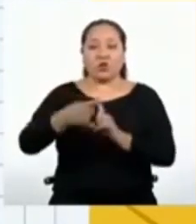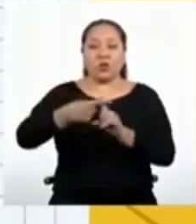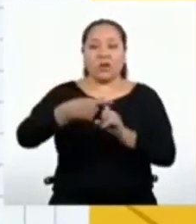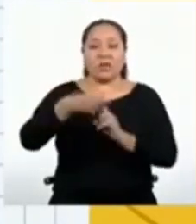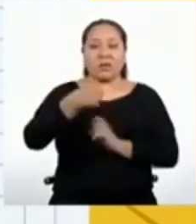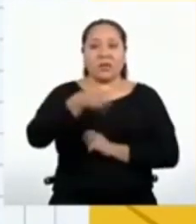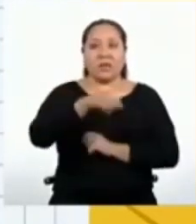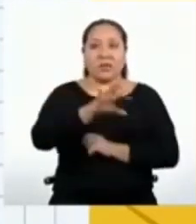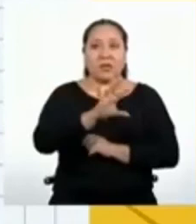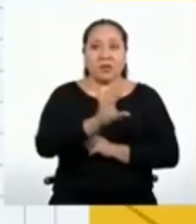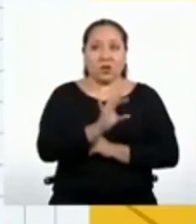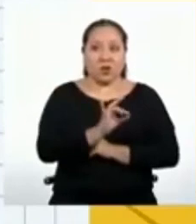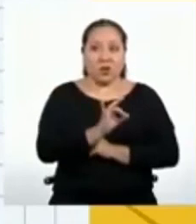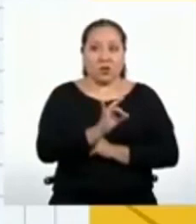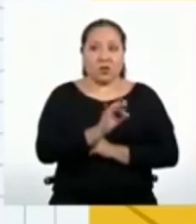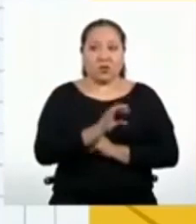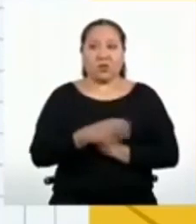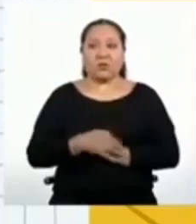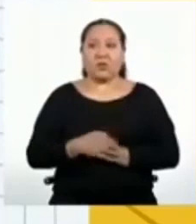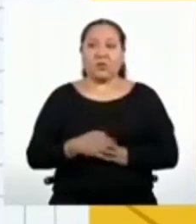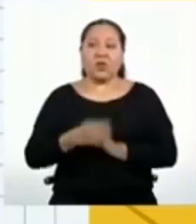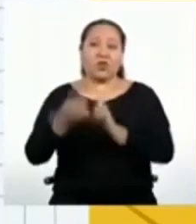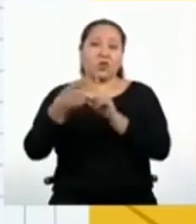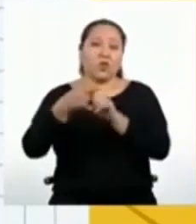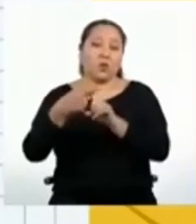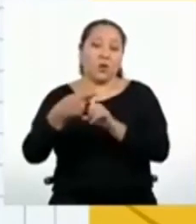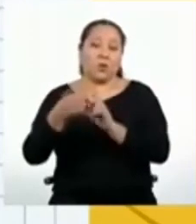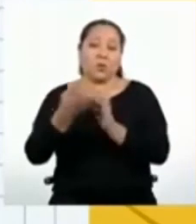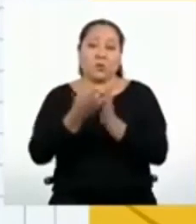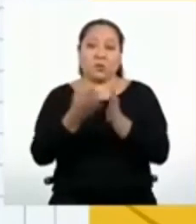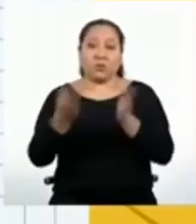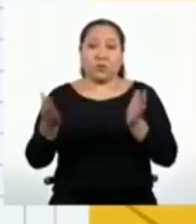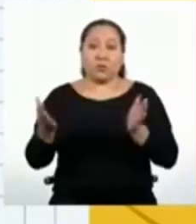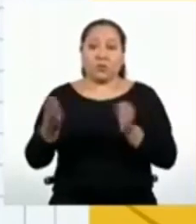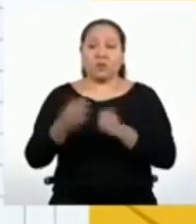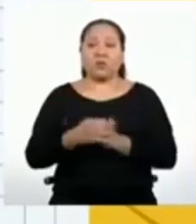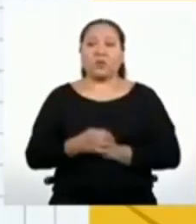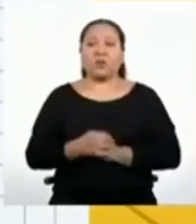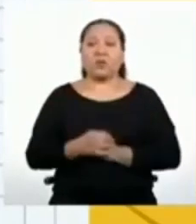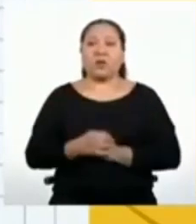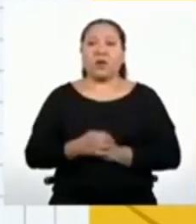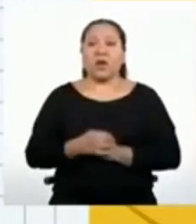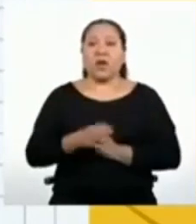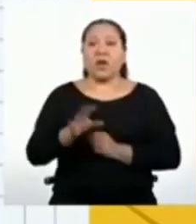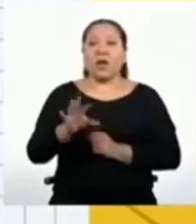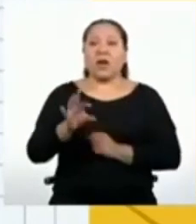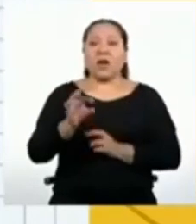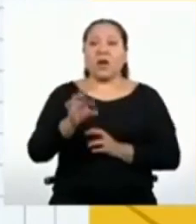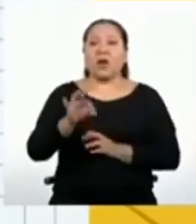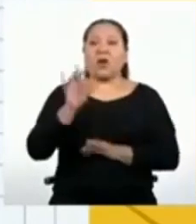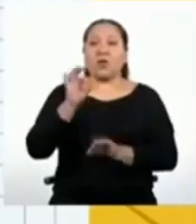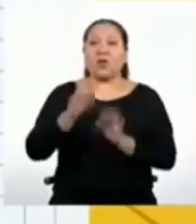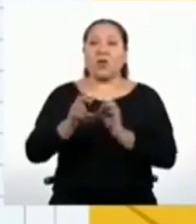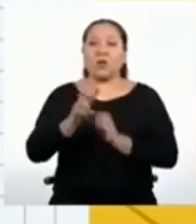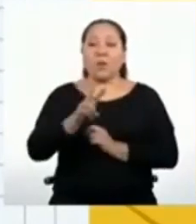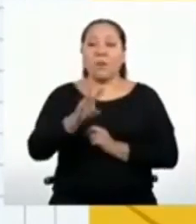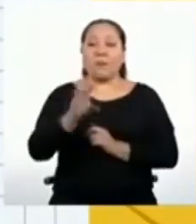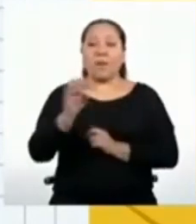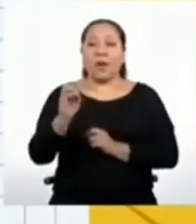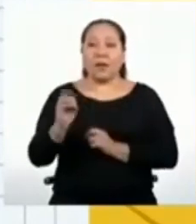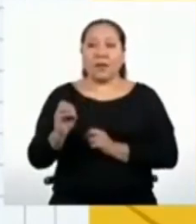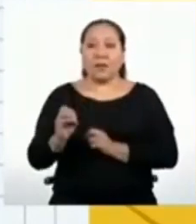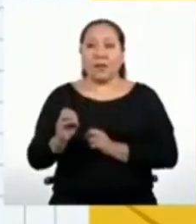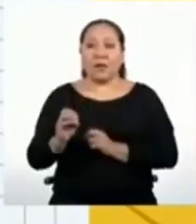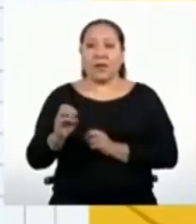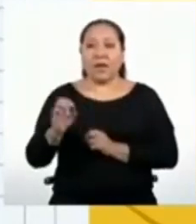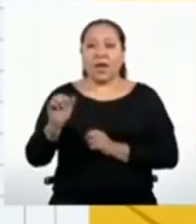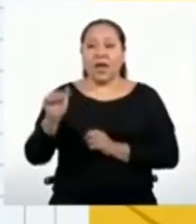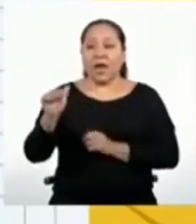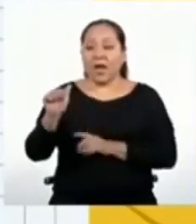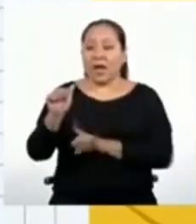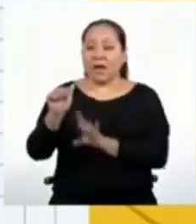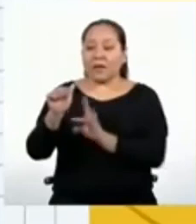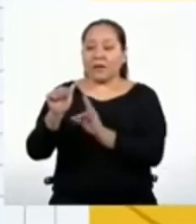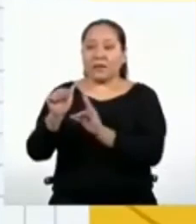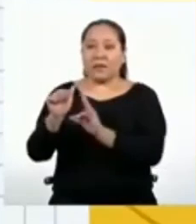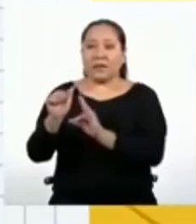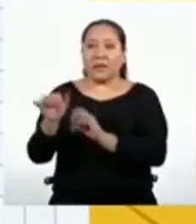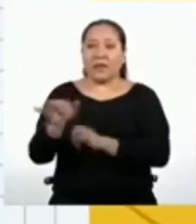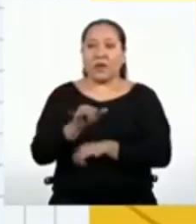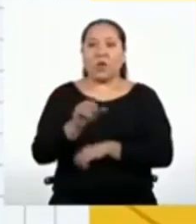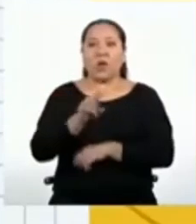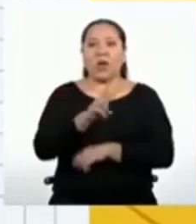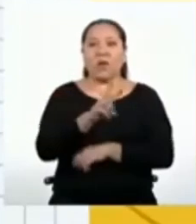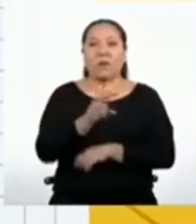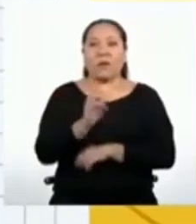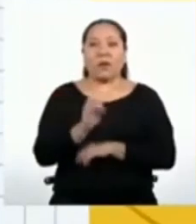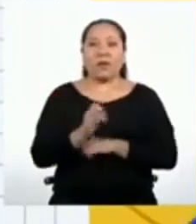18. Por último, sumamos 2 más 18 y obtenemos 20. A sub 7 es igual